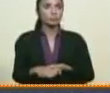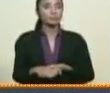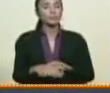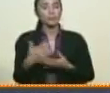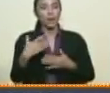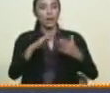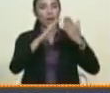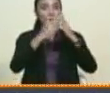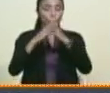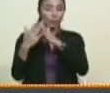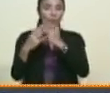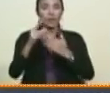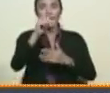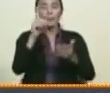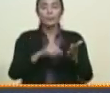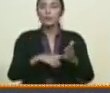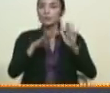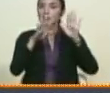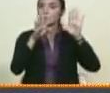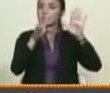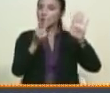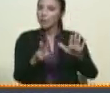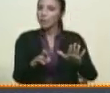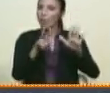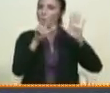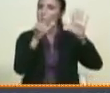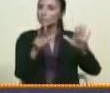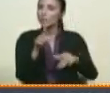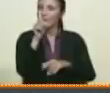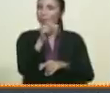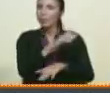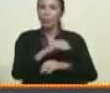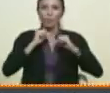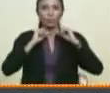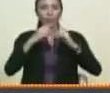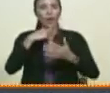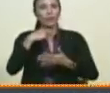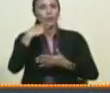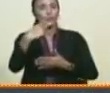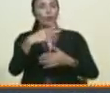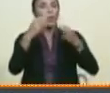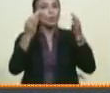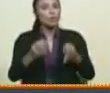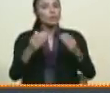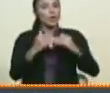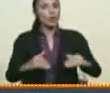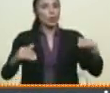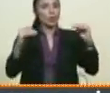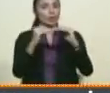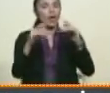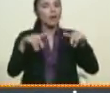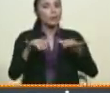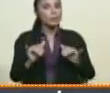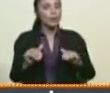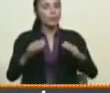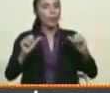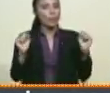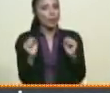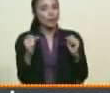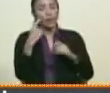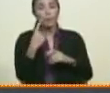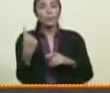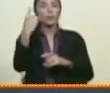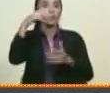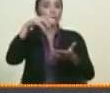comuneros 1781 se alzaban también a la voz de justicia igualdad mérida la primera